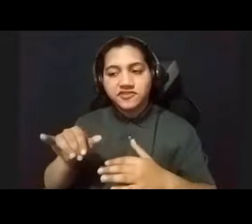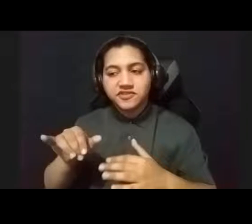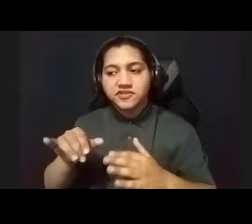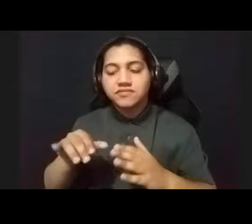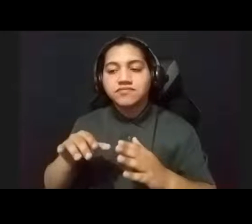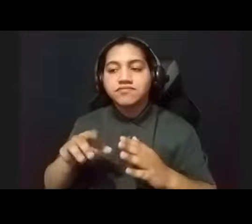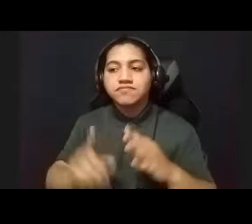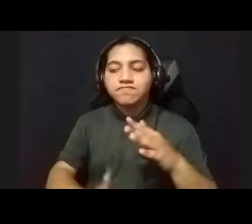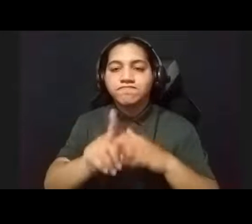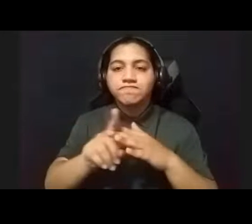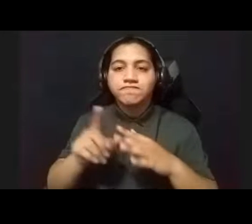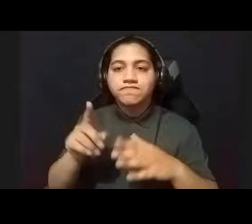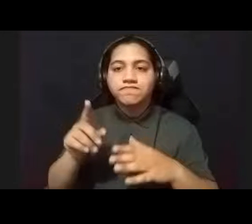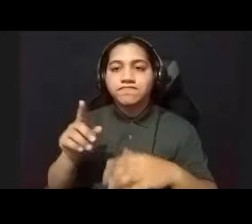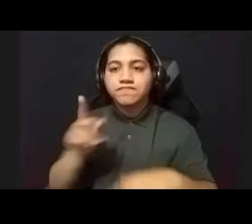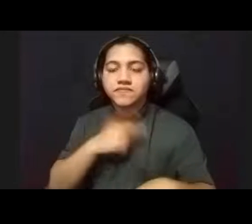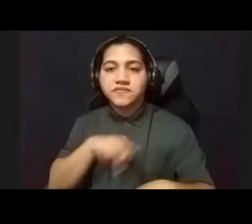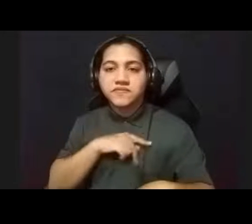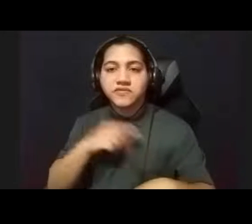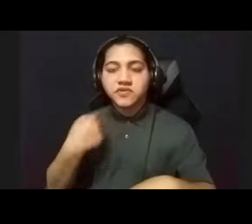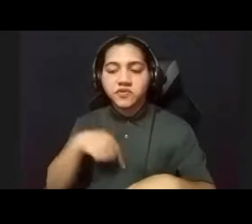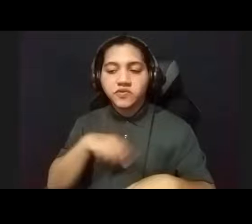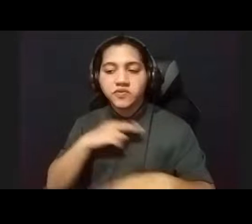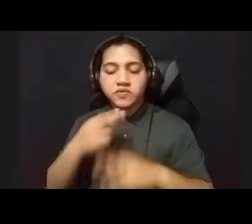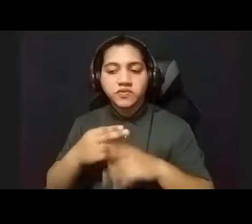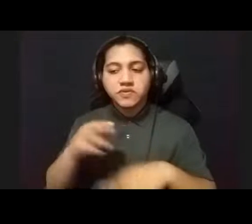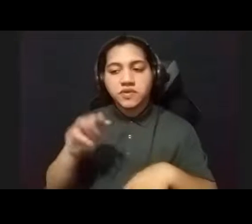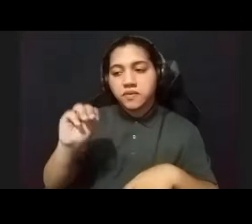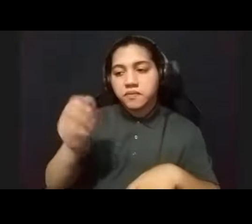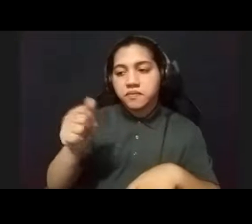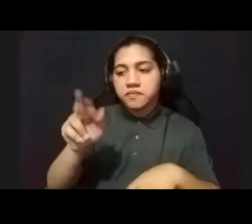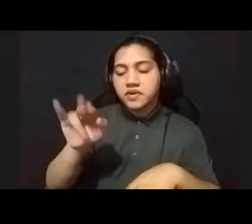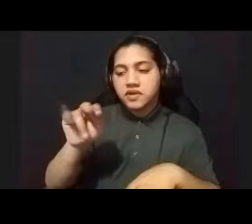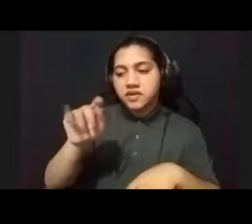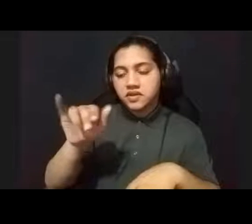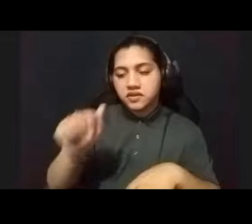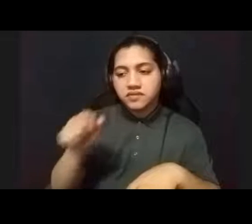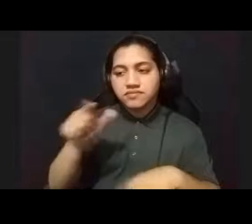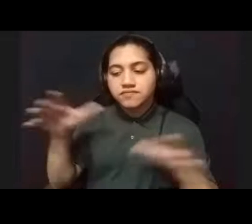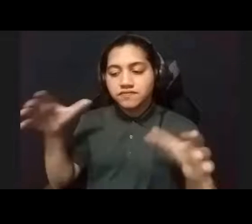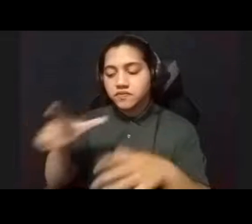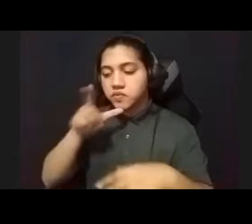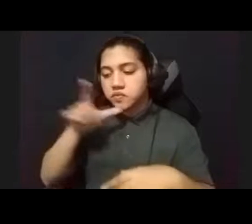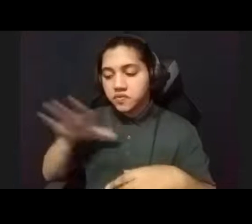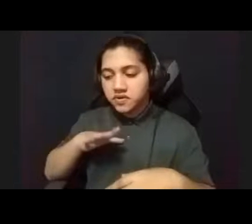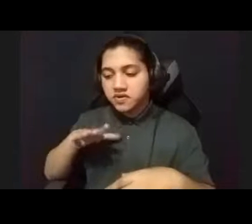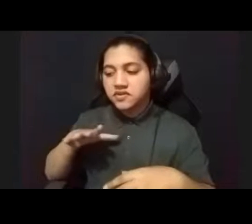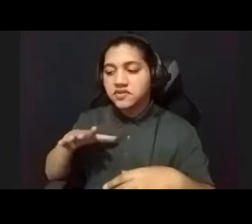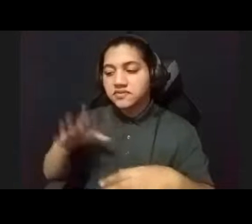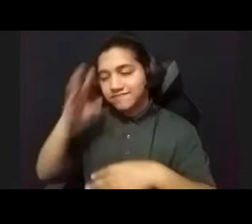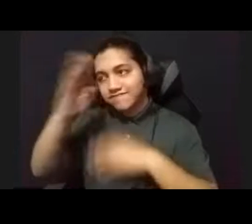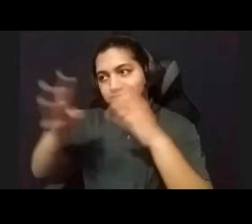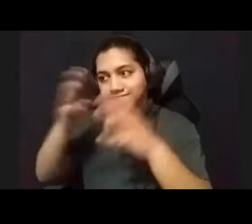este personaje al que nosotros llamamos Martina, de ese núcleo de mujeres que